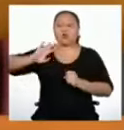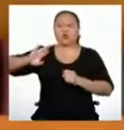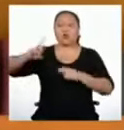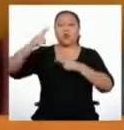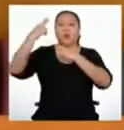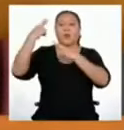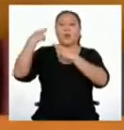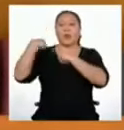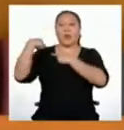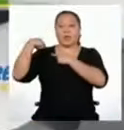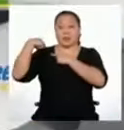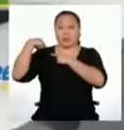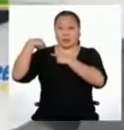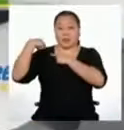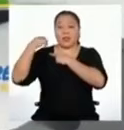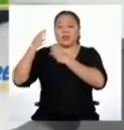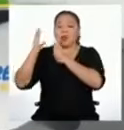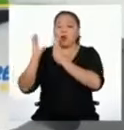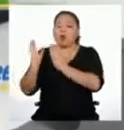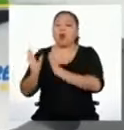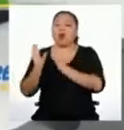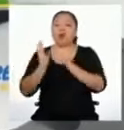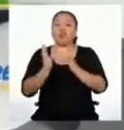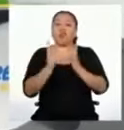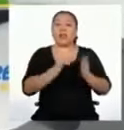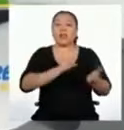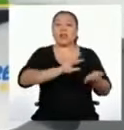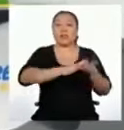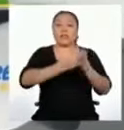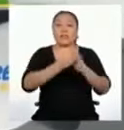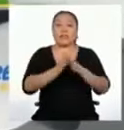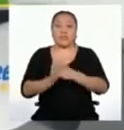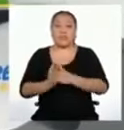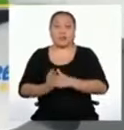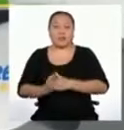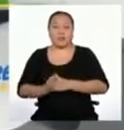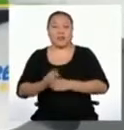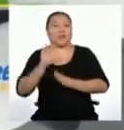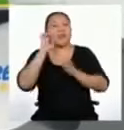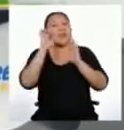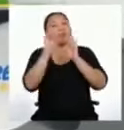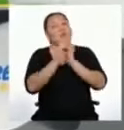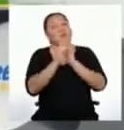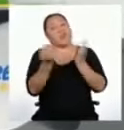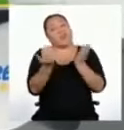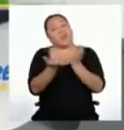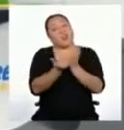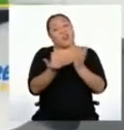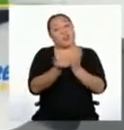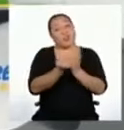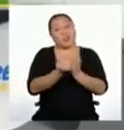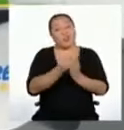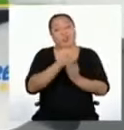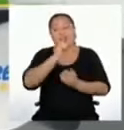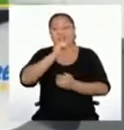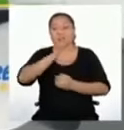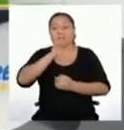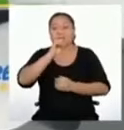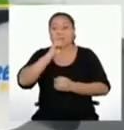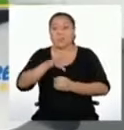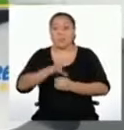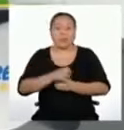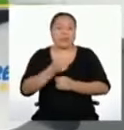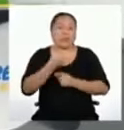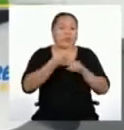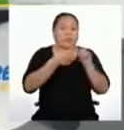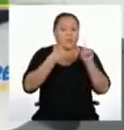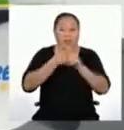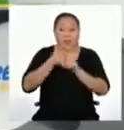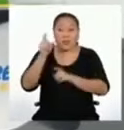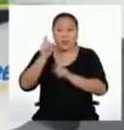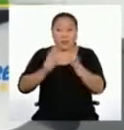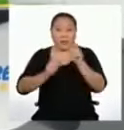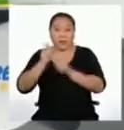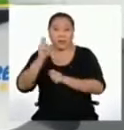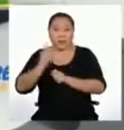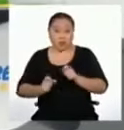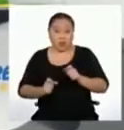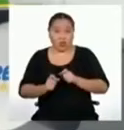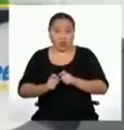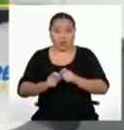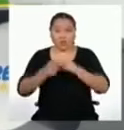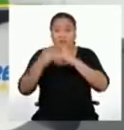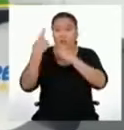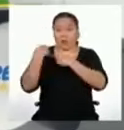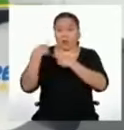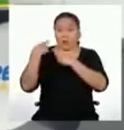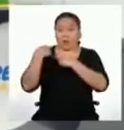a la población. Es como en el ejemplo del colegio. Dijimos que contamos con diversas personas en diversos roles para que el colegio